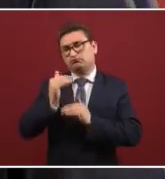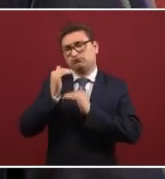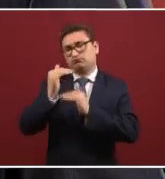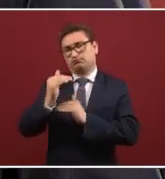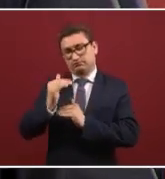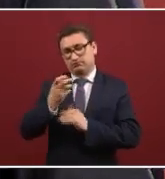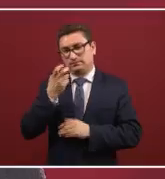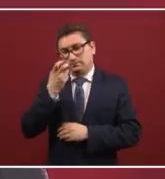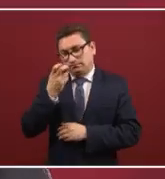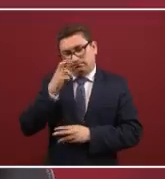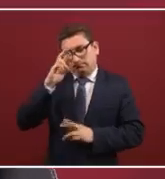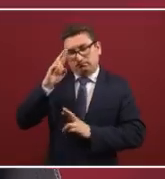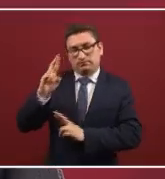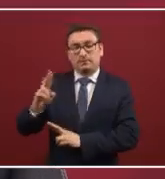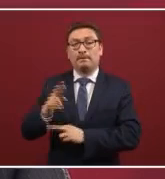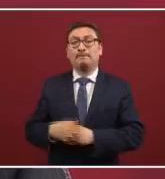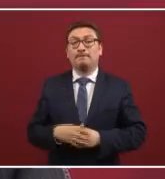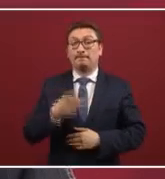caso de nosotros,